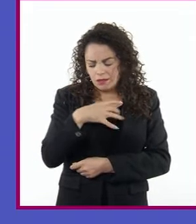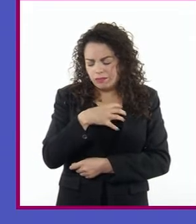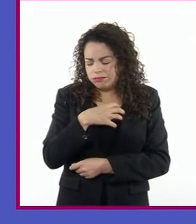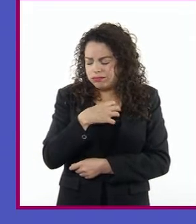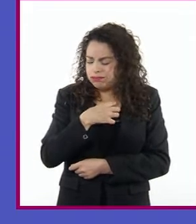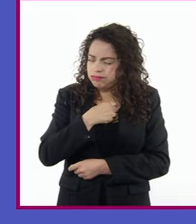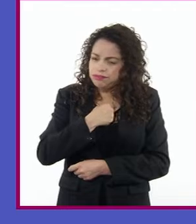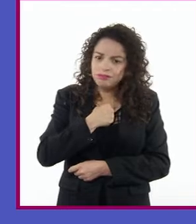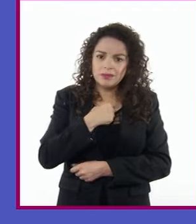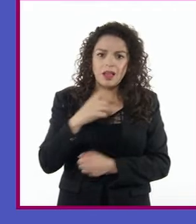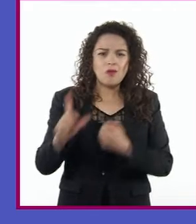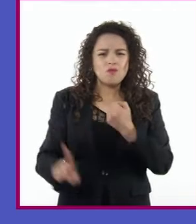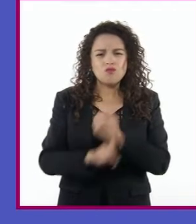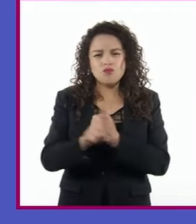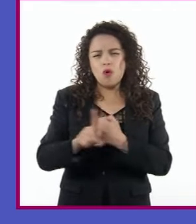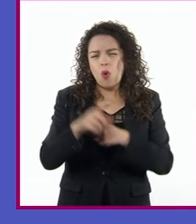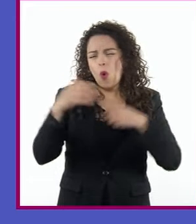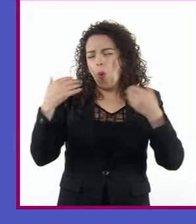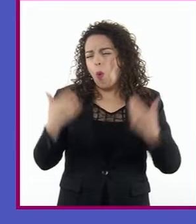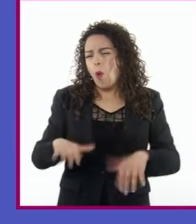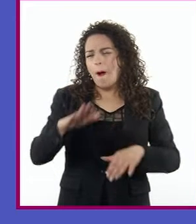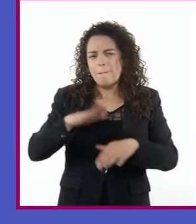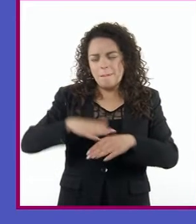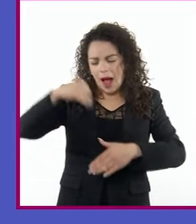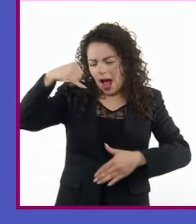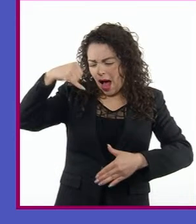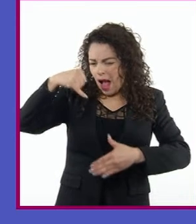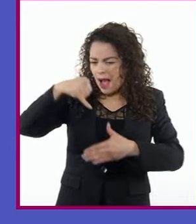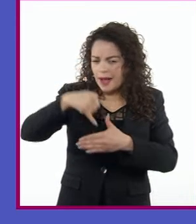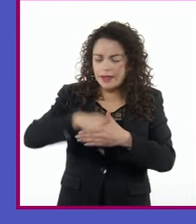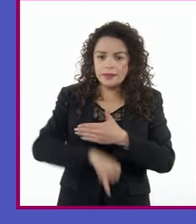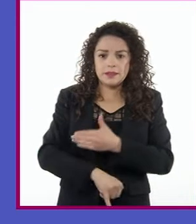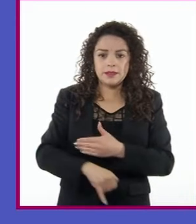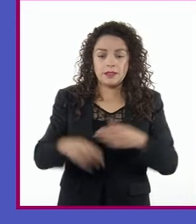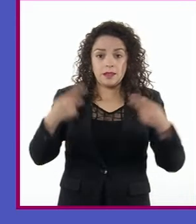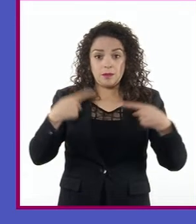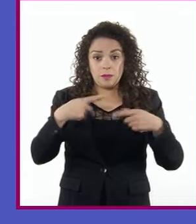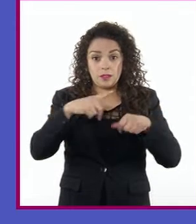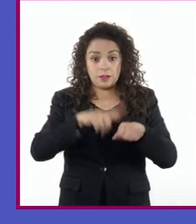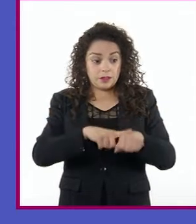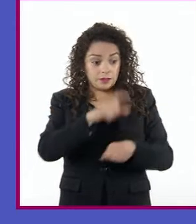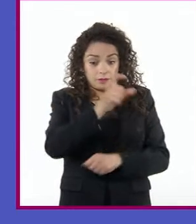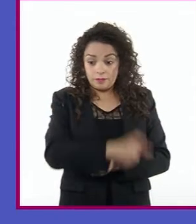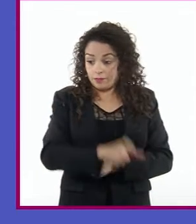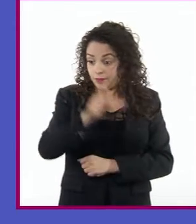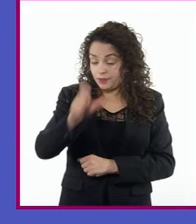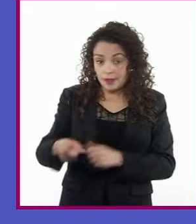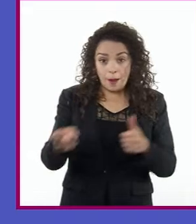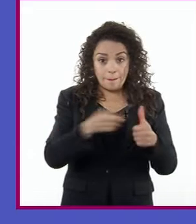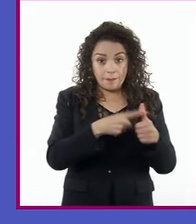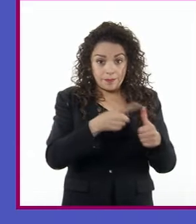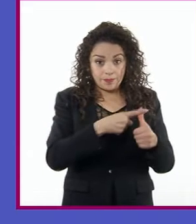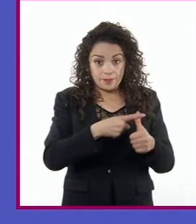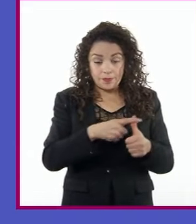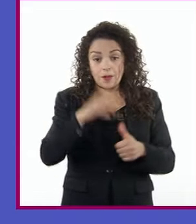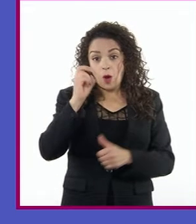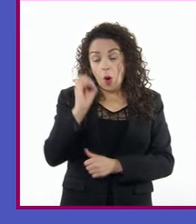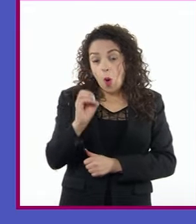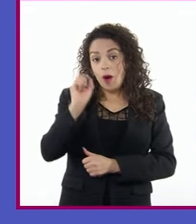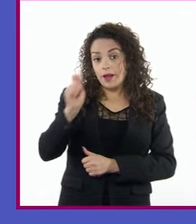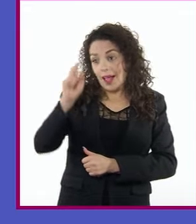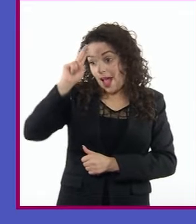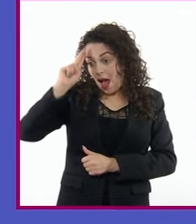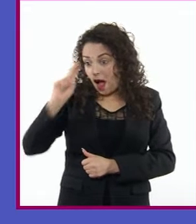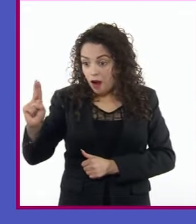de problemas profundos. Los personajes principales, ilustres o heroicos, se enfrentan